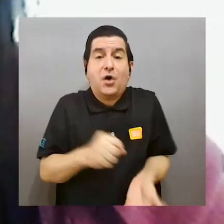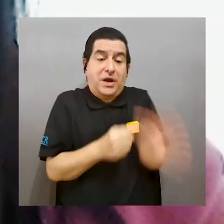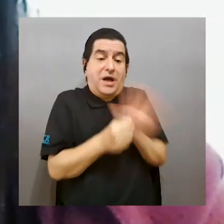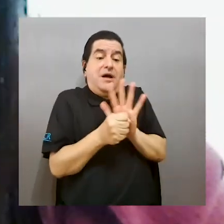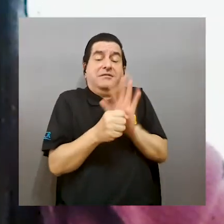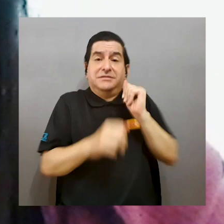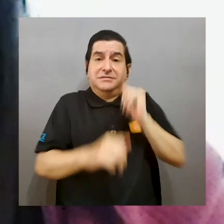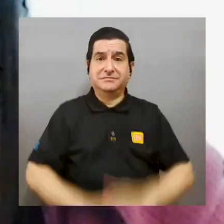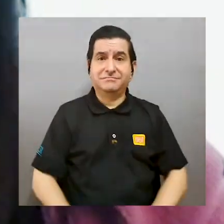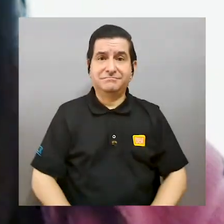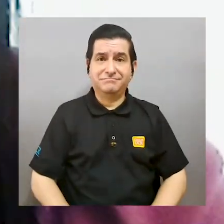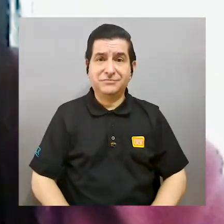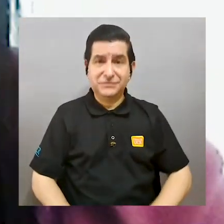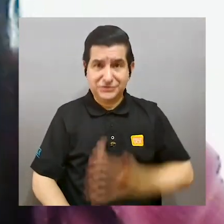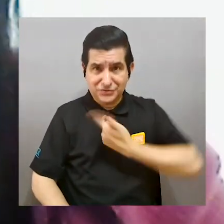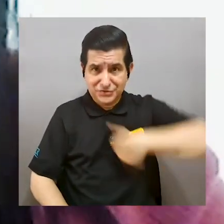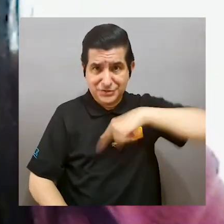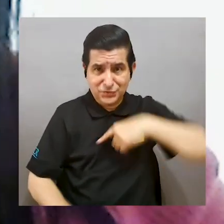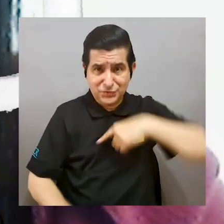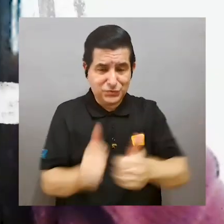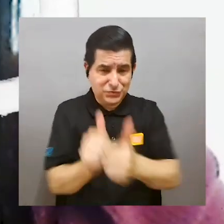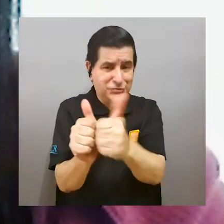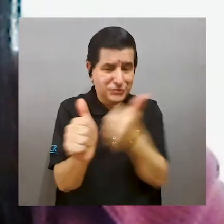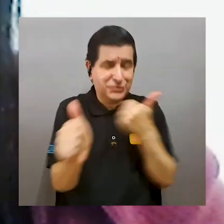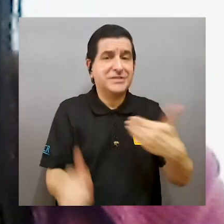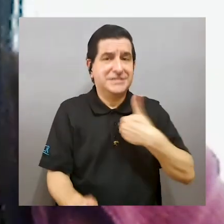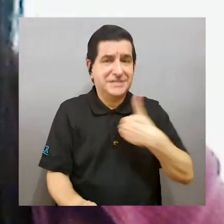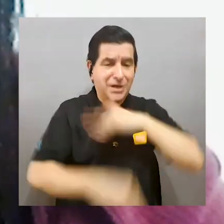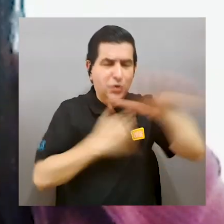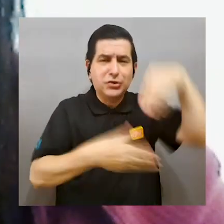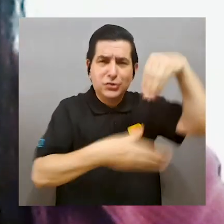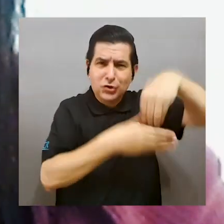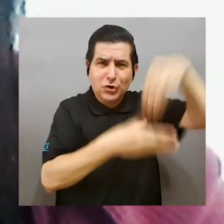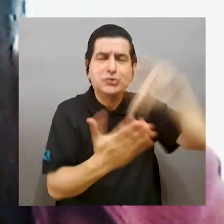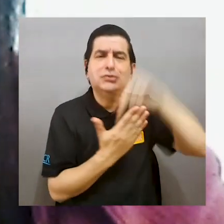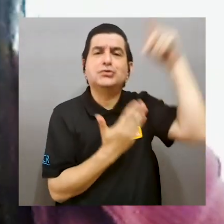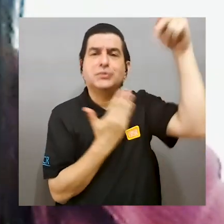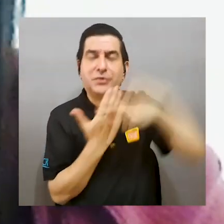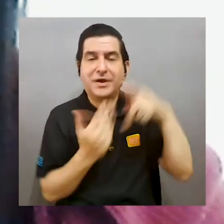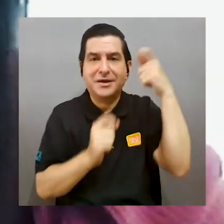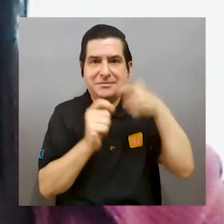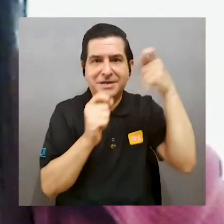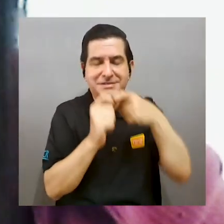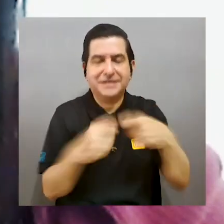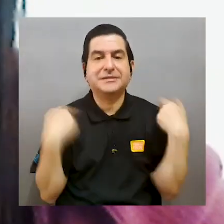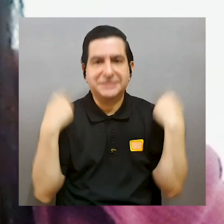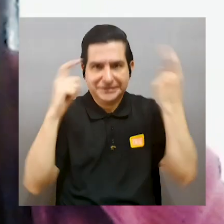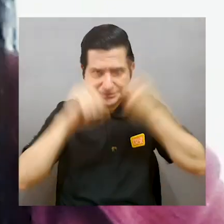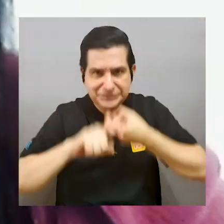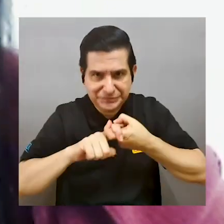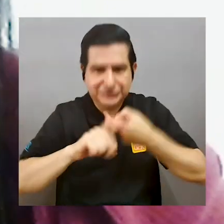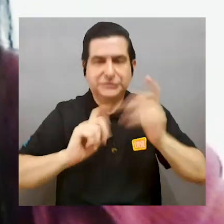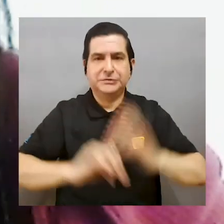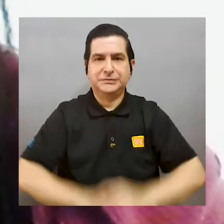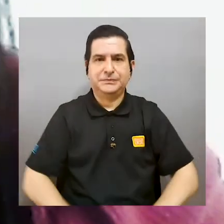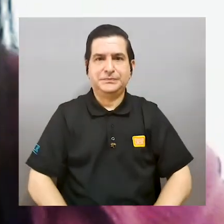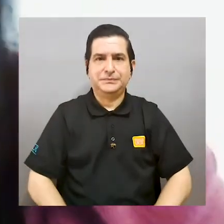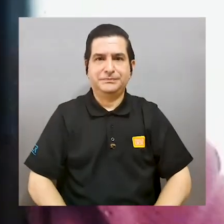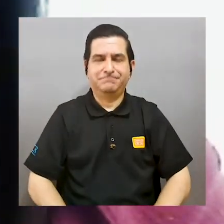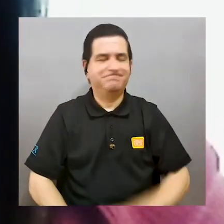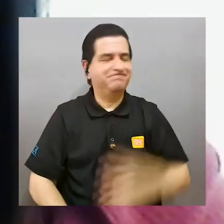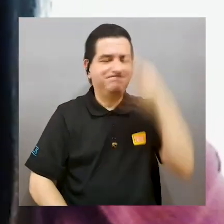el COVID, ¿verdad? Entonces vamos con rezago en todos los contenidos del programa, propiamente español,